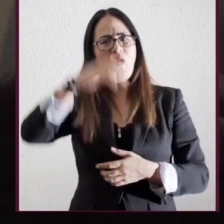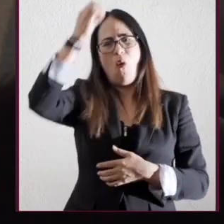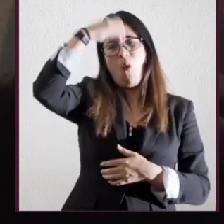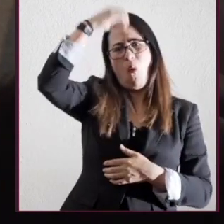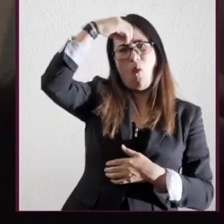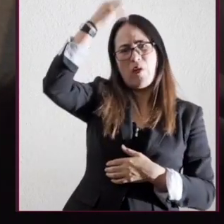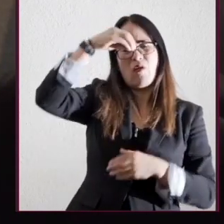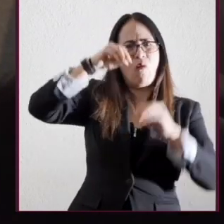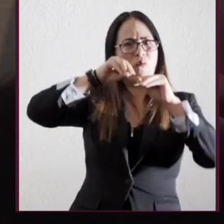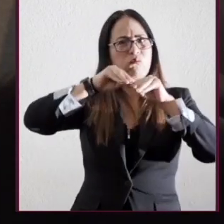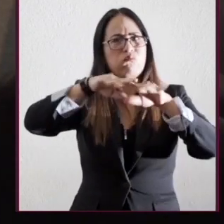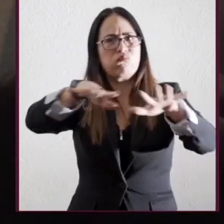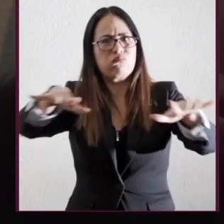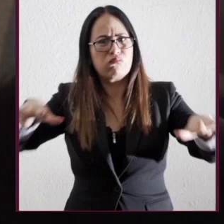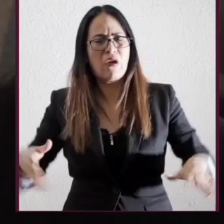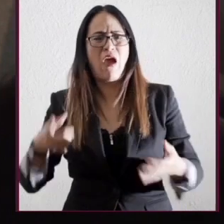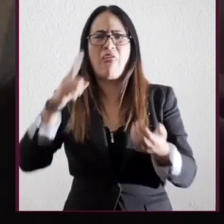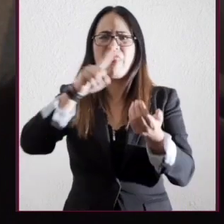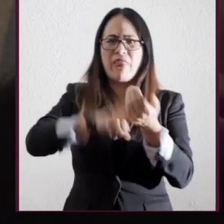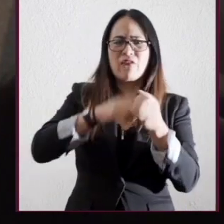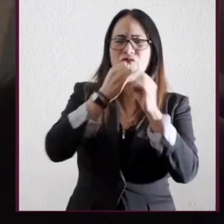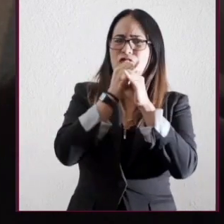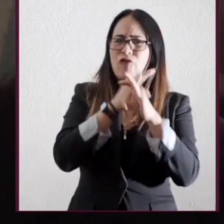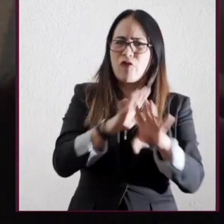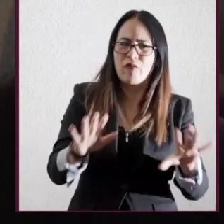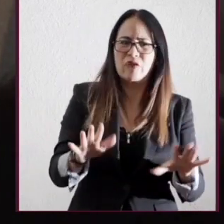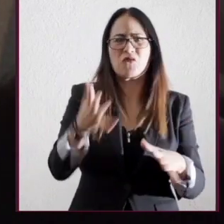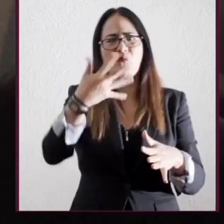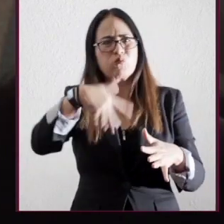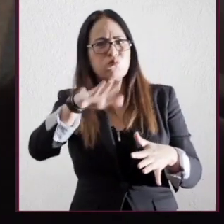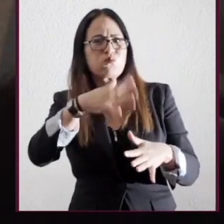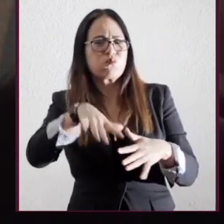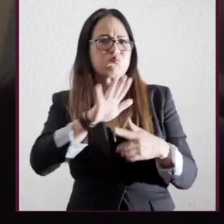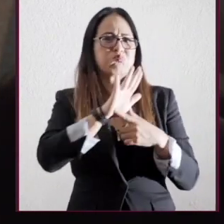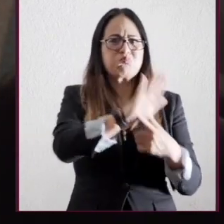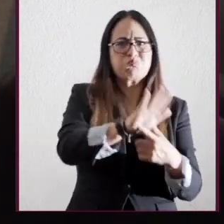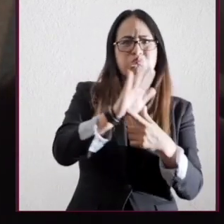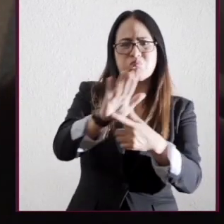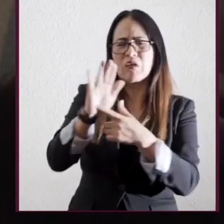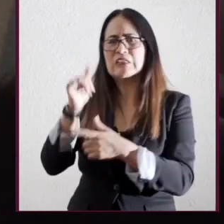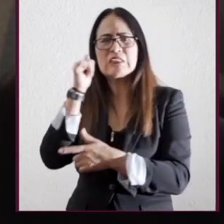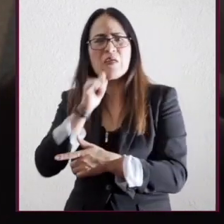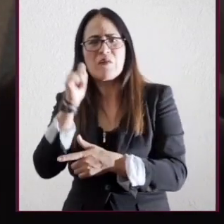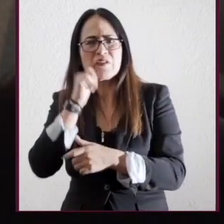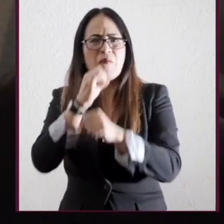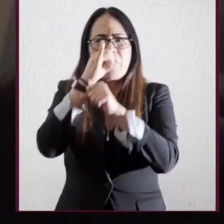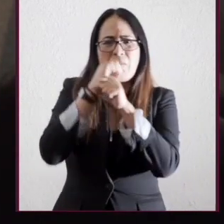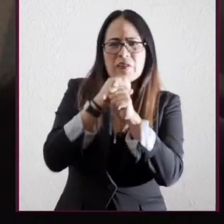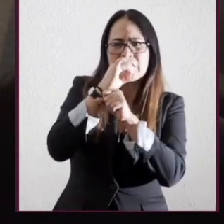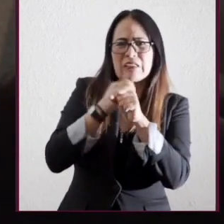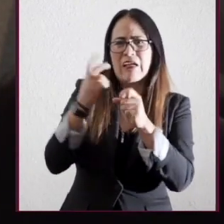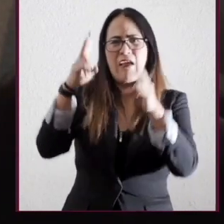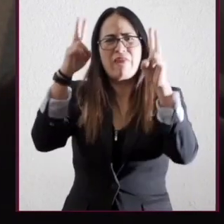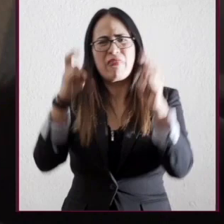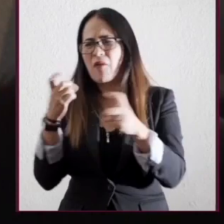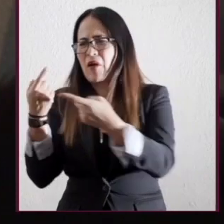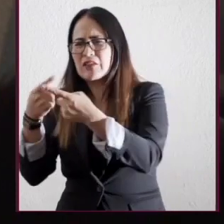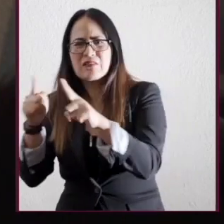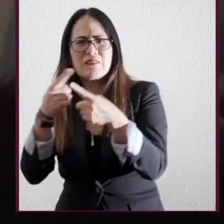están buscando diferentes tipos de contenidos y que estos sean disponibles, que sean